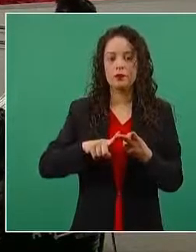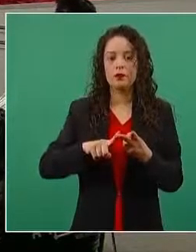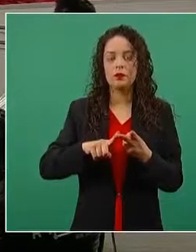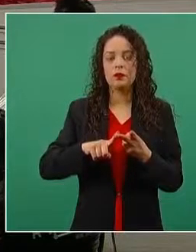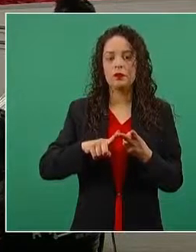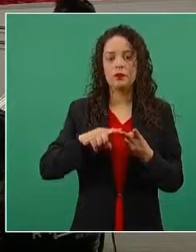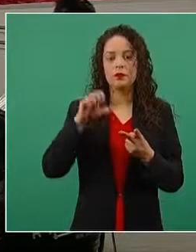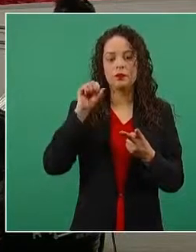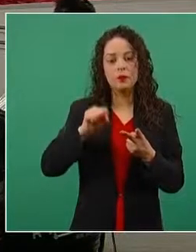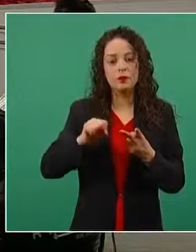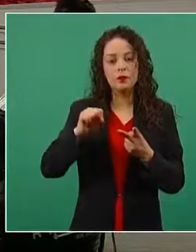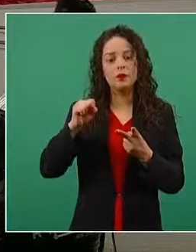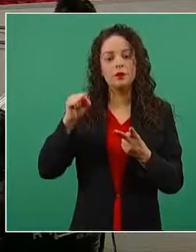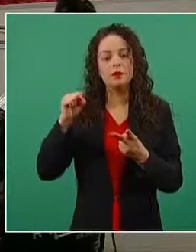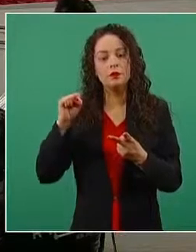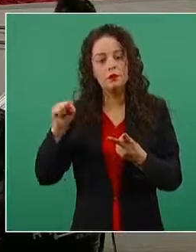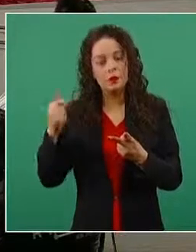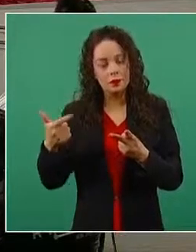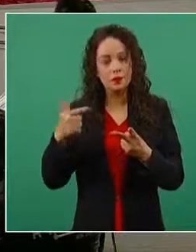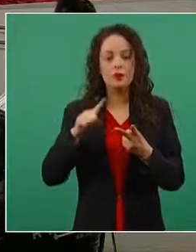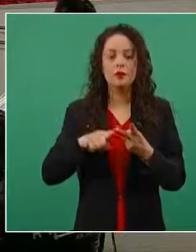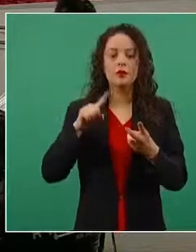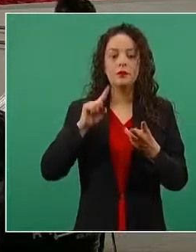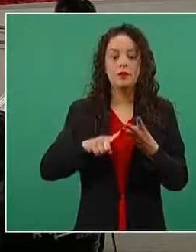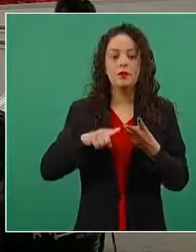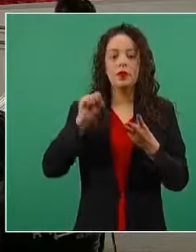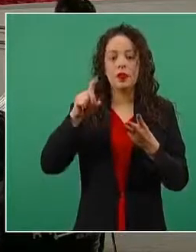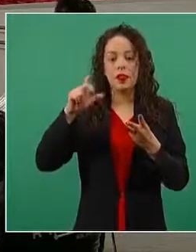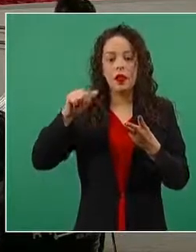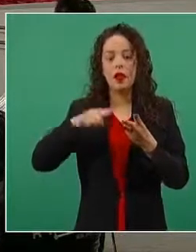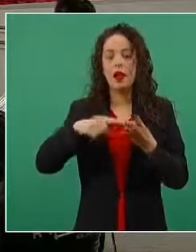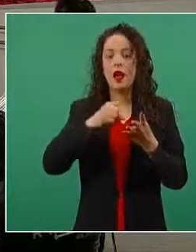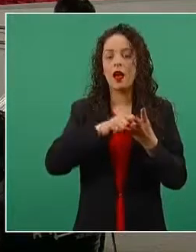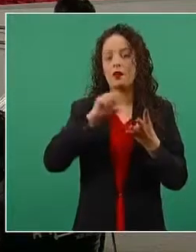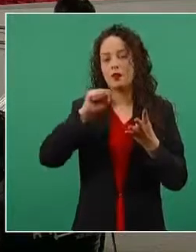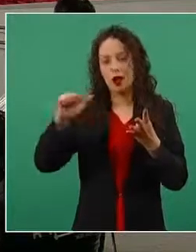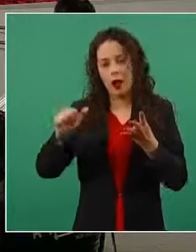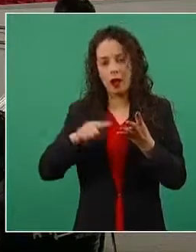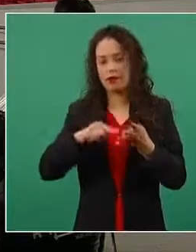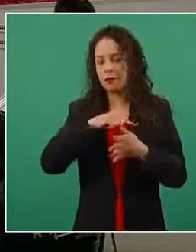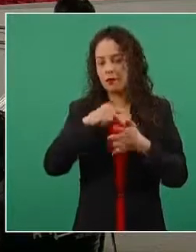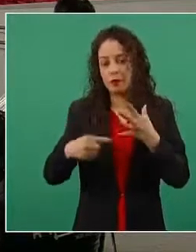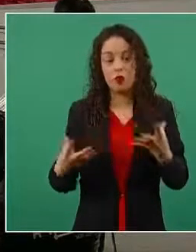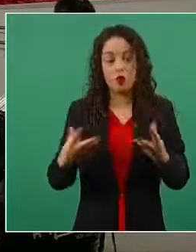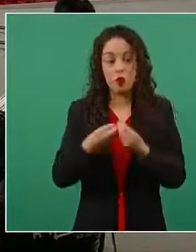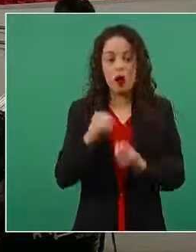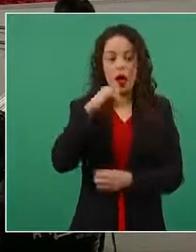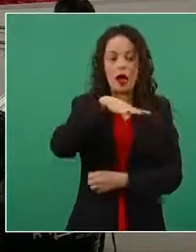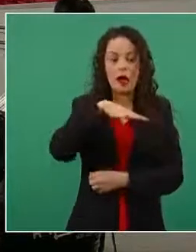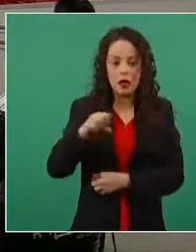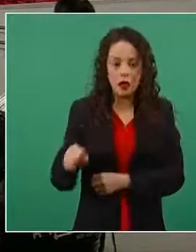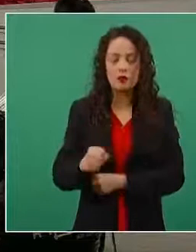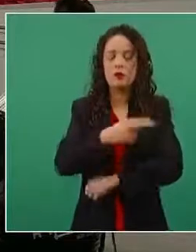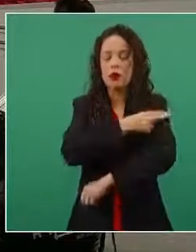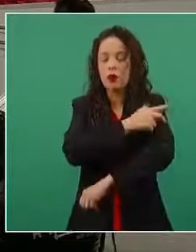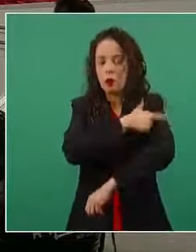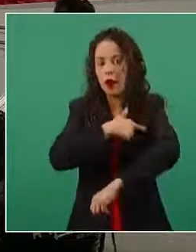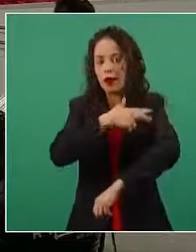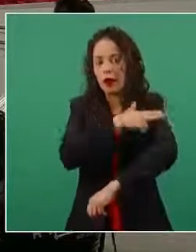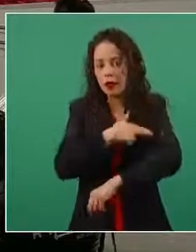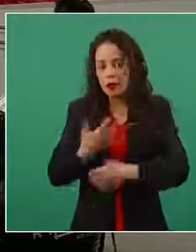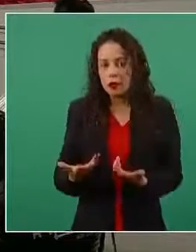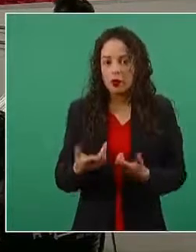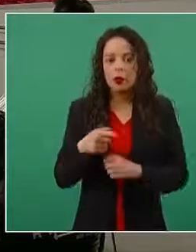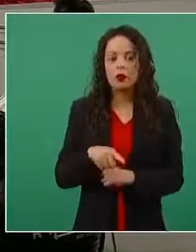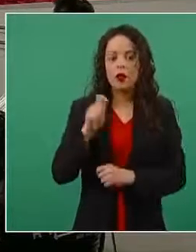Sedena y la Secretaría de Salud. Junto con ello, pues el IMSS, lo que es Guardia Nacional, las brigadas Correcaminos